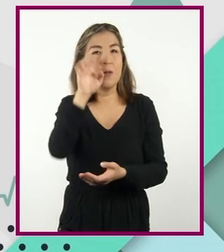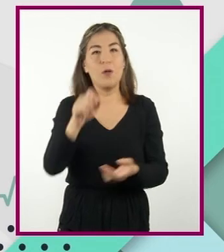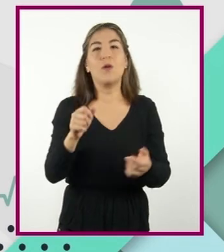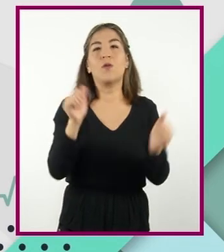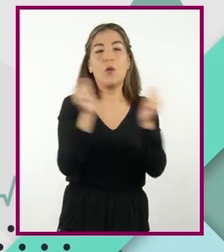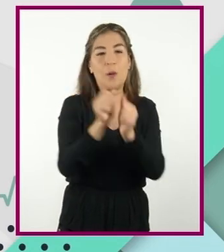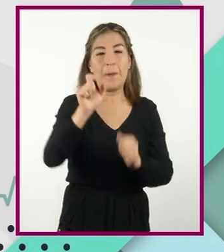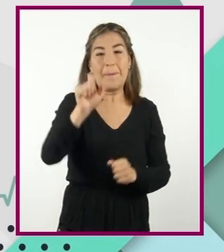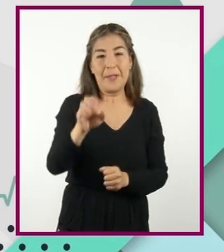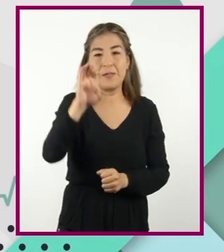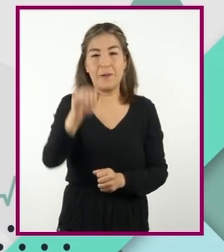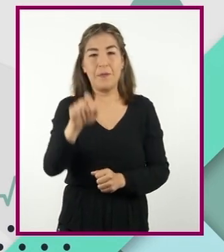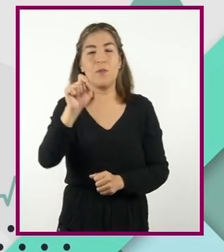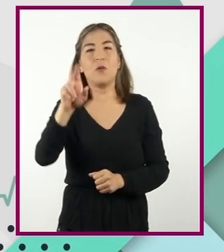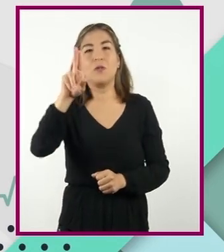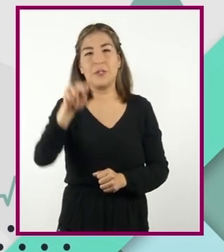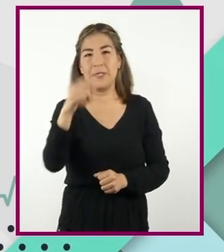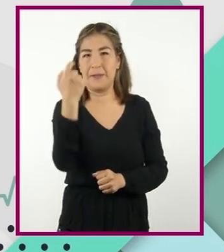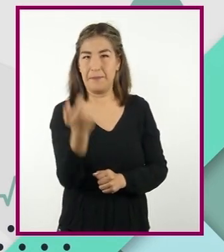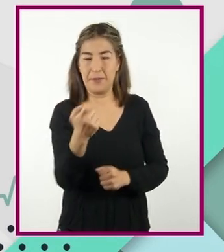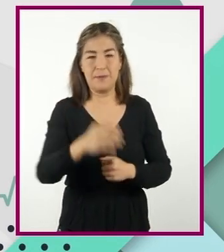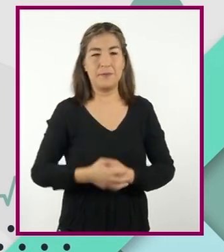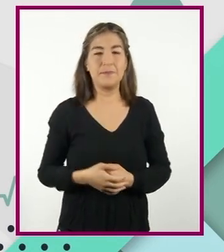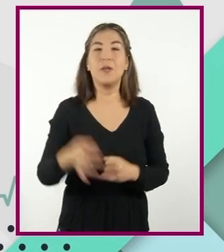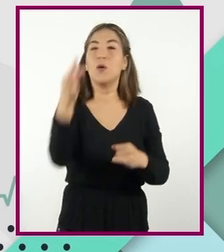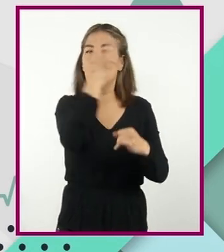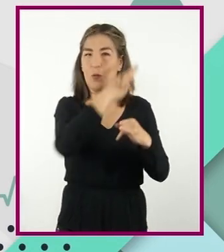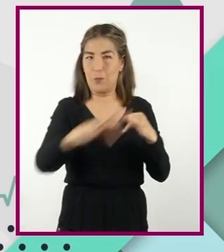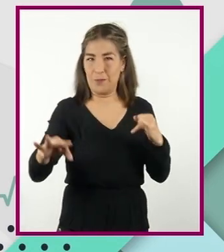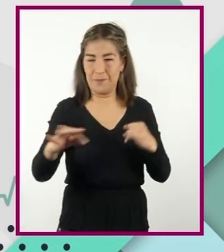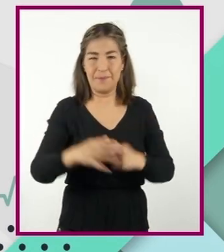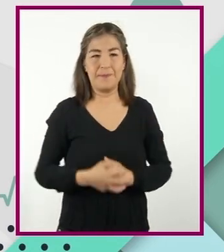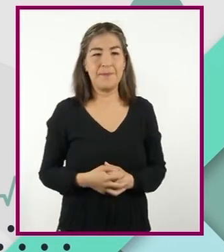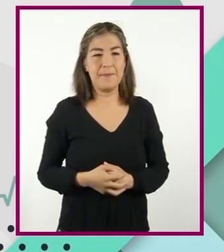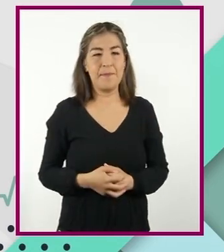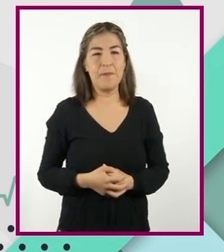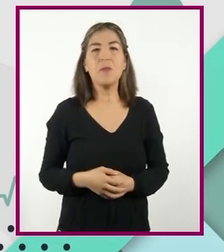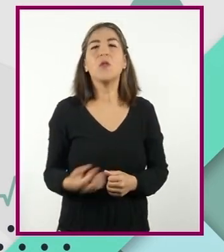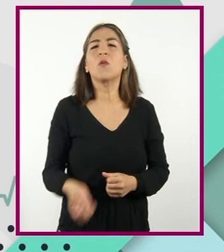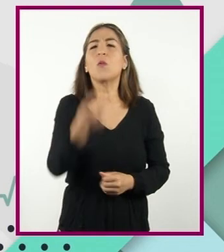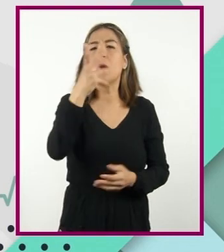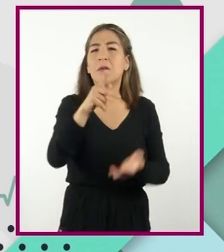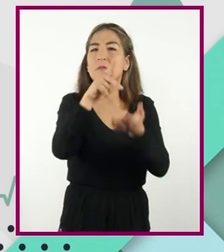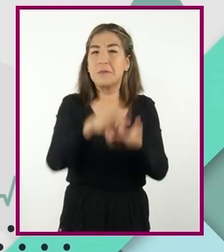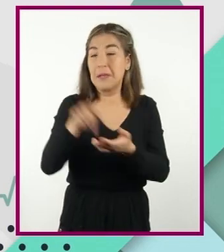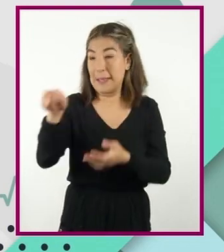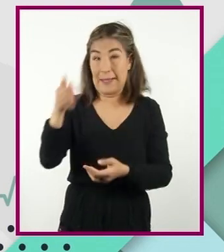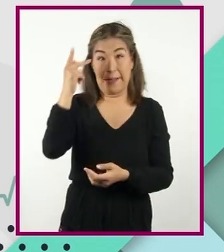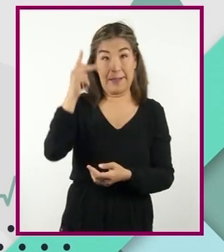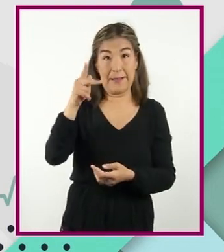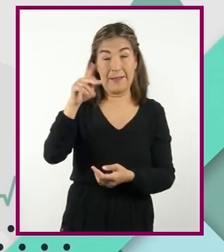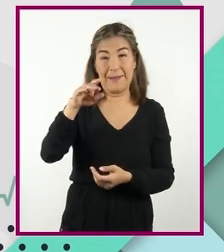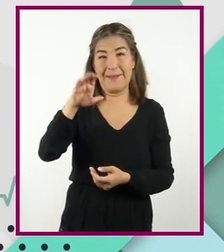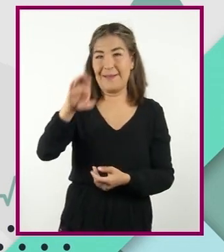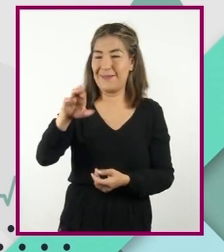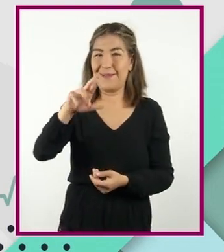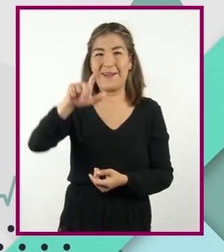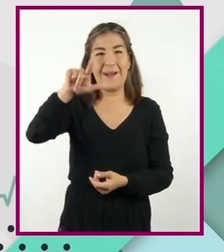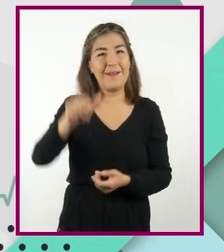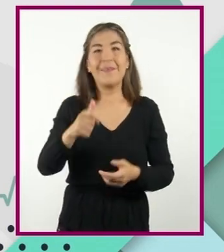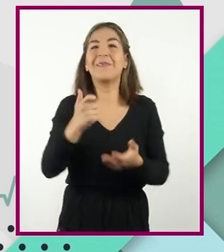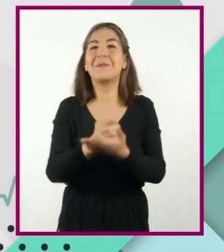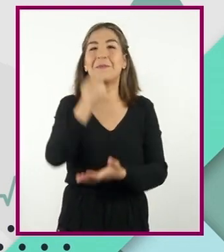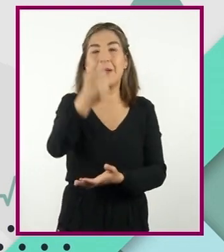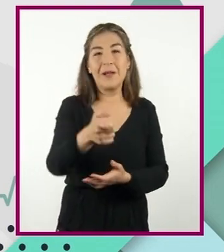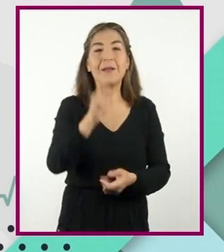29.80 pesos. Por último, determinaremos la cantidad que gastaría Carla en la compra de